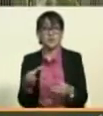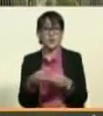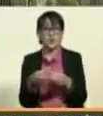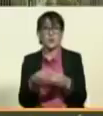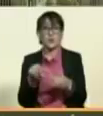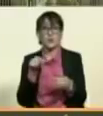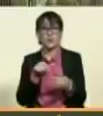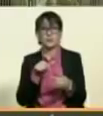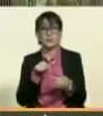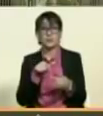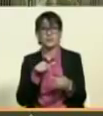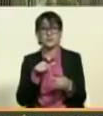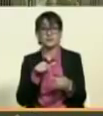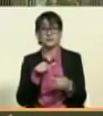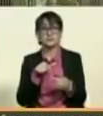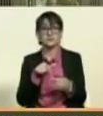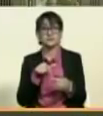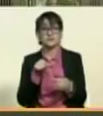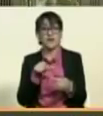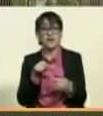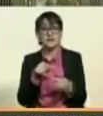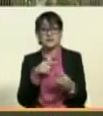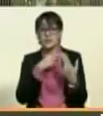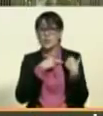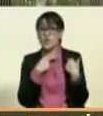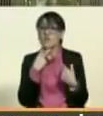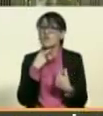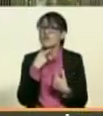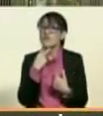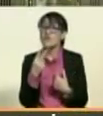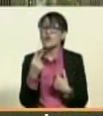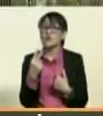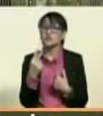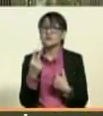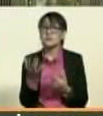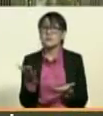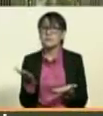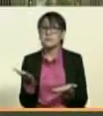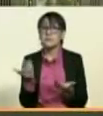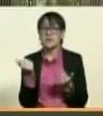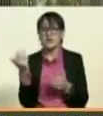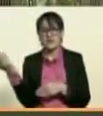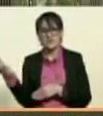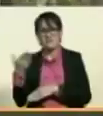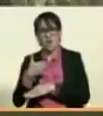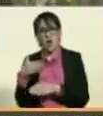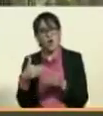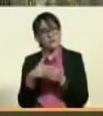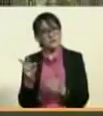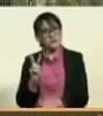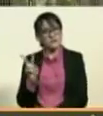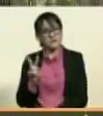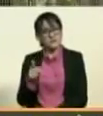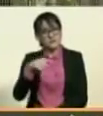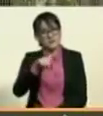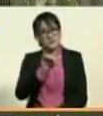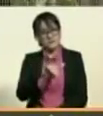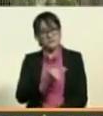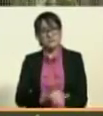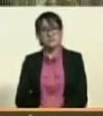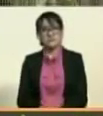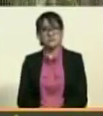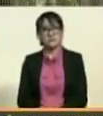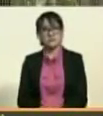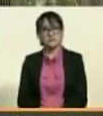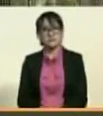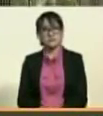maltrecha, es la vocera que pide sanciones contra Venezuela. Esto